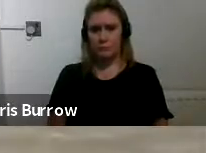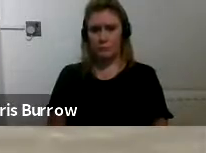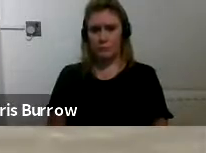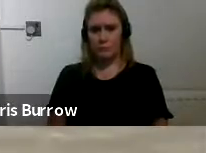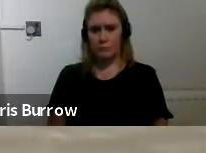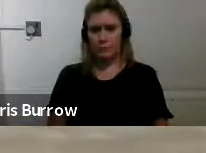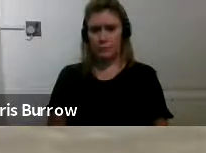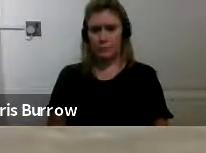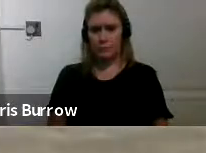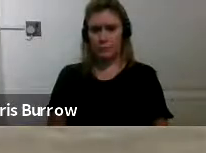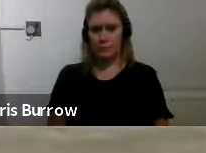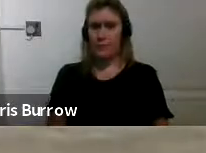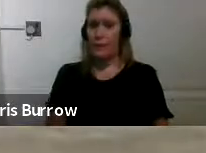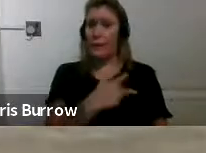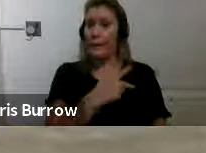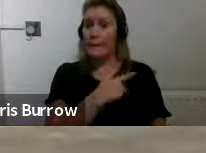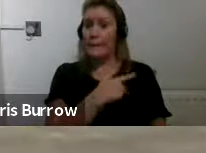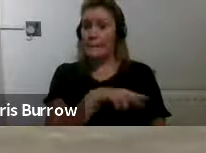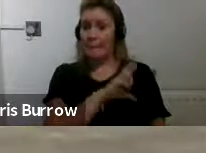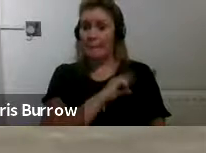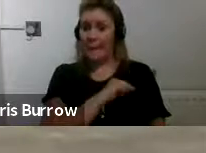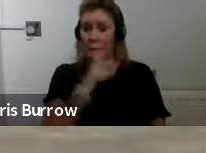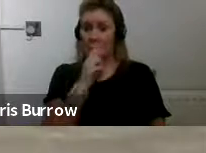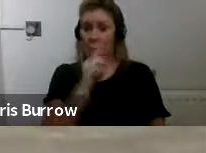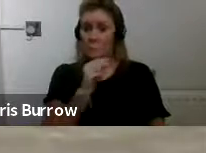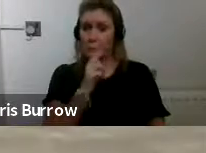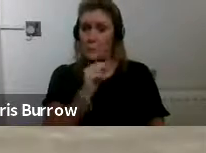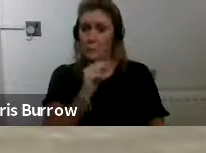Estoy tan triste.